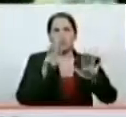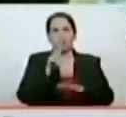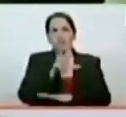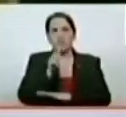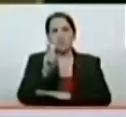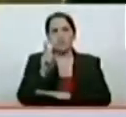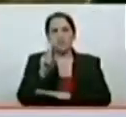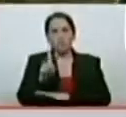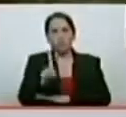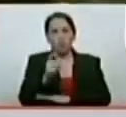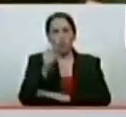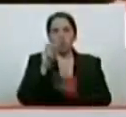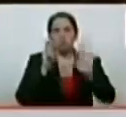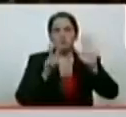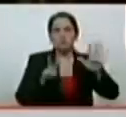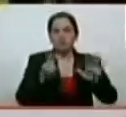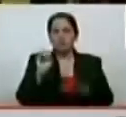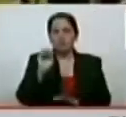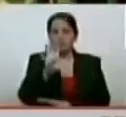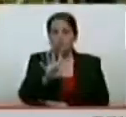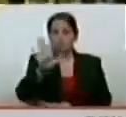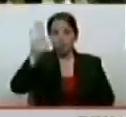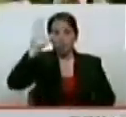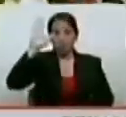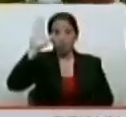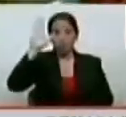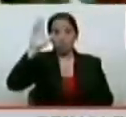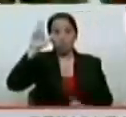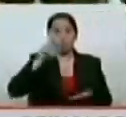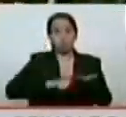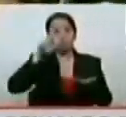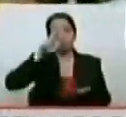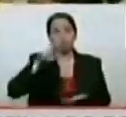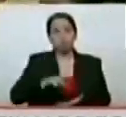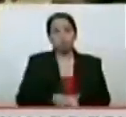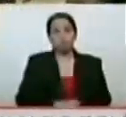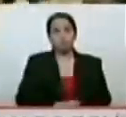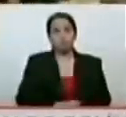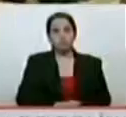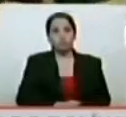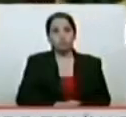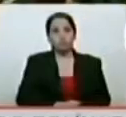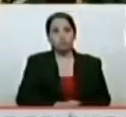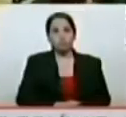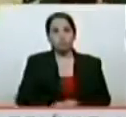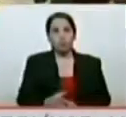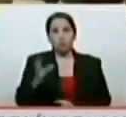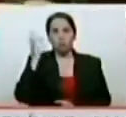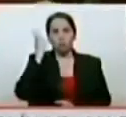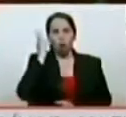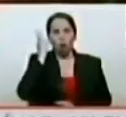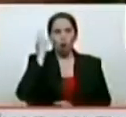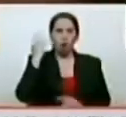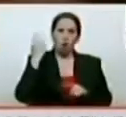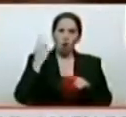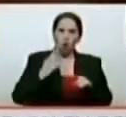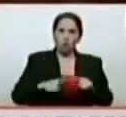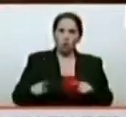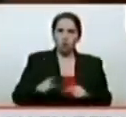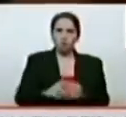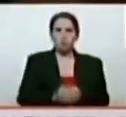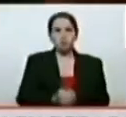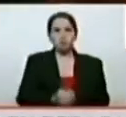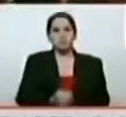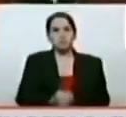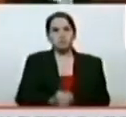15.831.705. Los constituyentes que estén de acuerdo a hacerlo con la señal de costumbre, aprobado. Ciudadana Marianela Magallanes López, cédula de